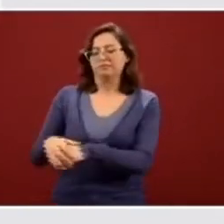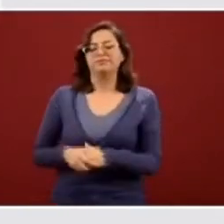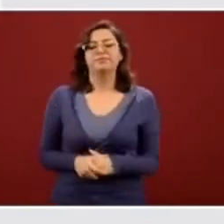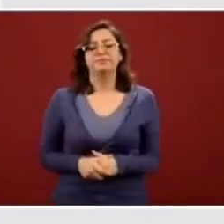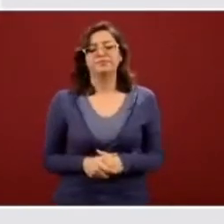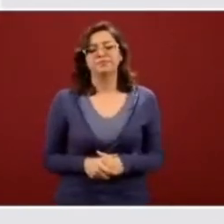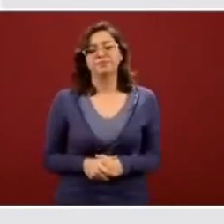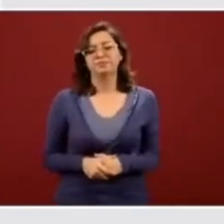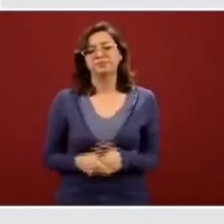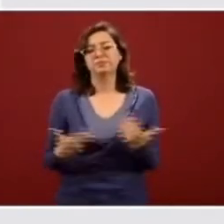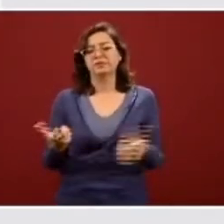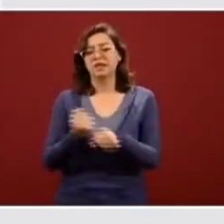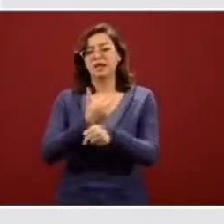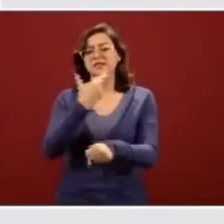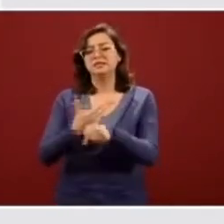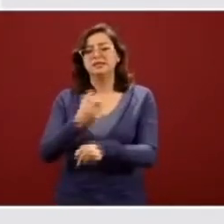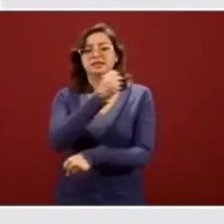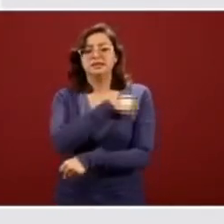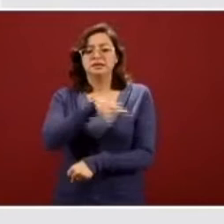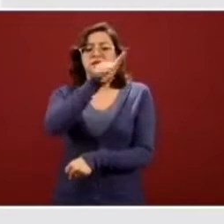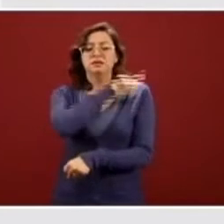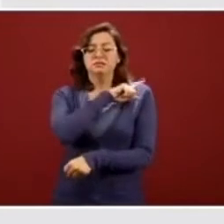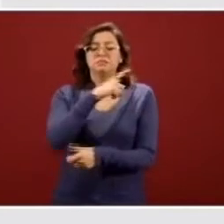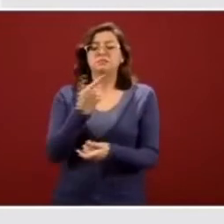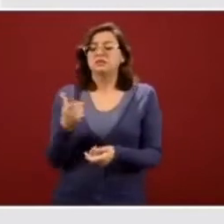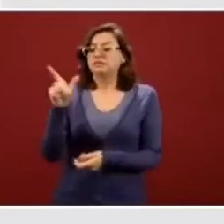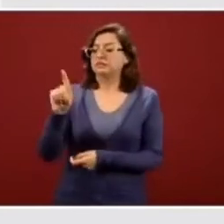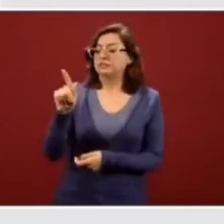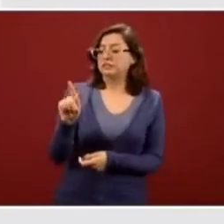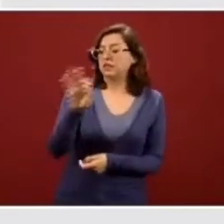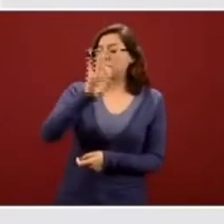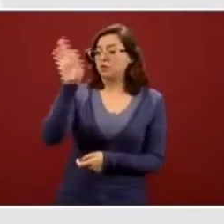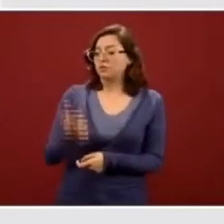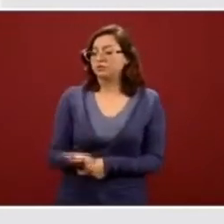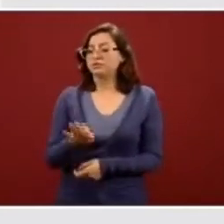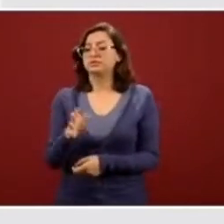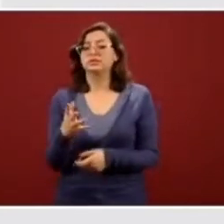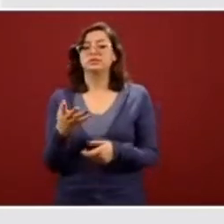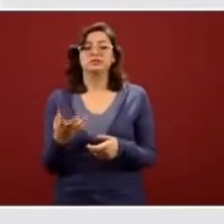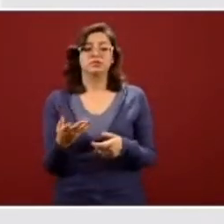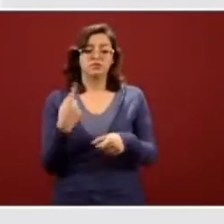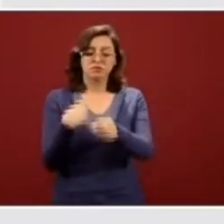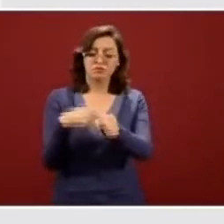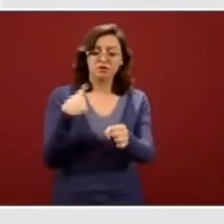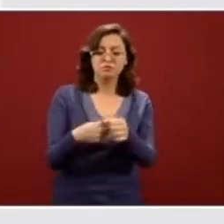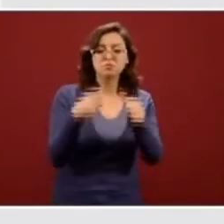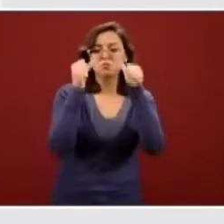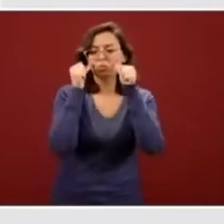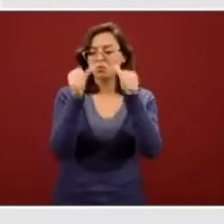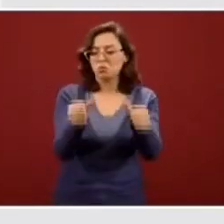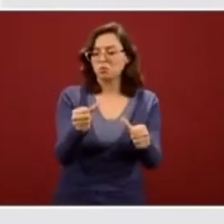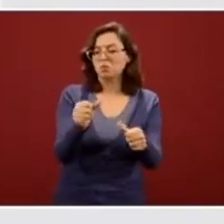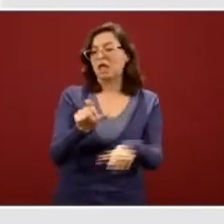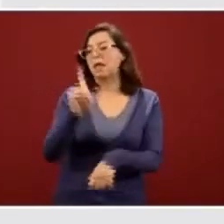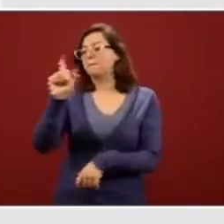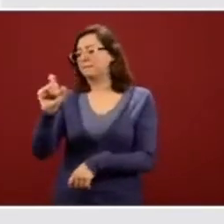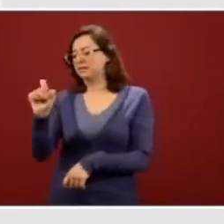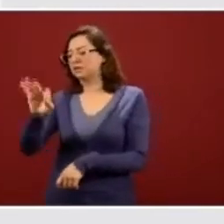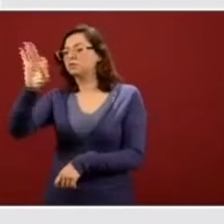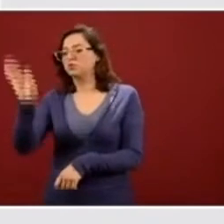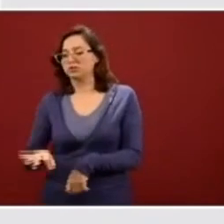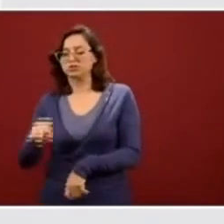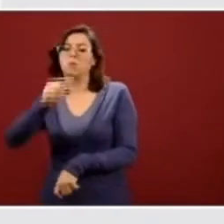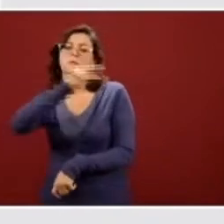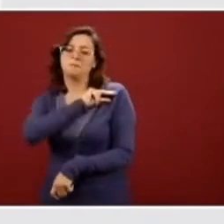La Secretaría de Salud prácticamente ha atendido el 70% de la carga de enfermedad, seguida de un 20%